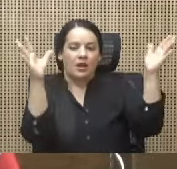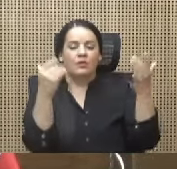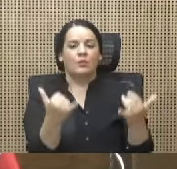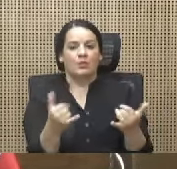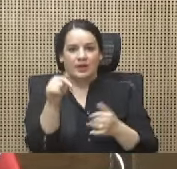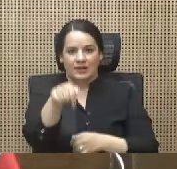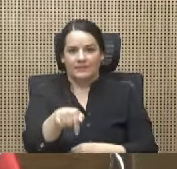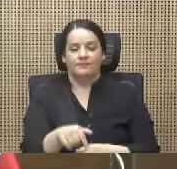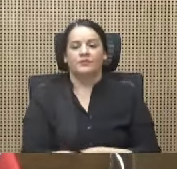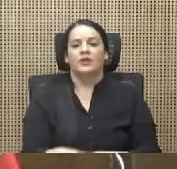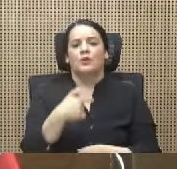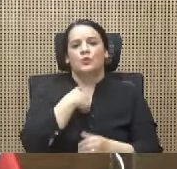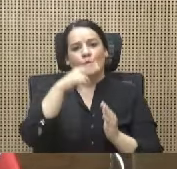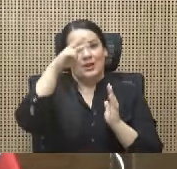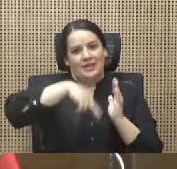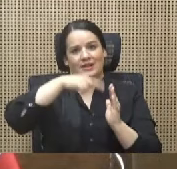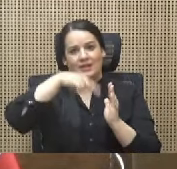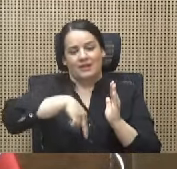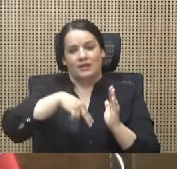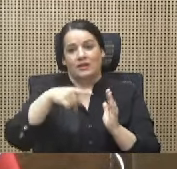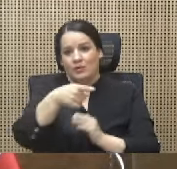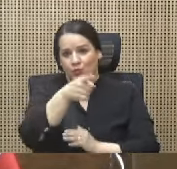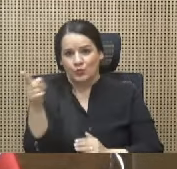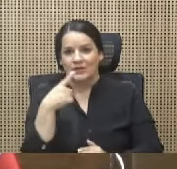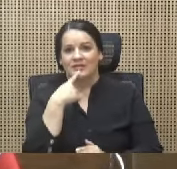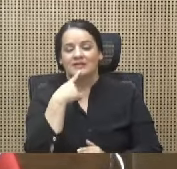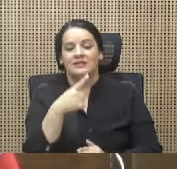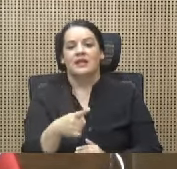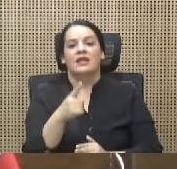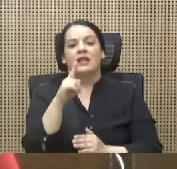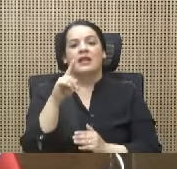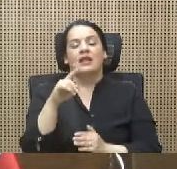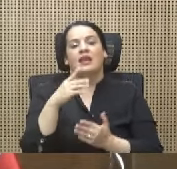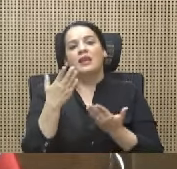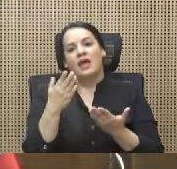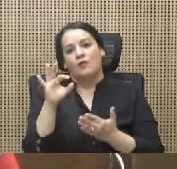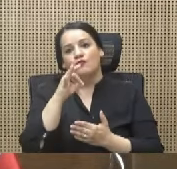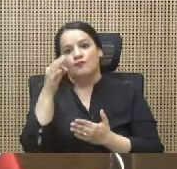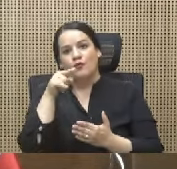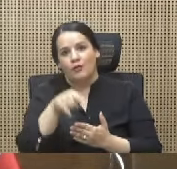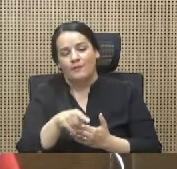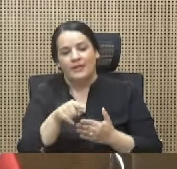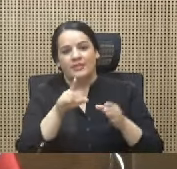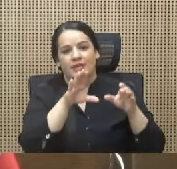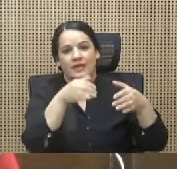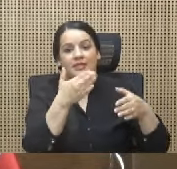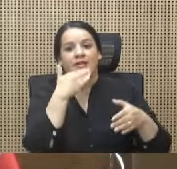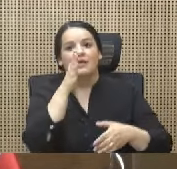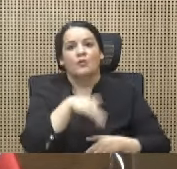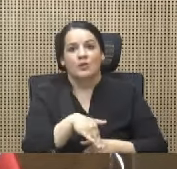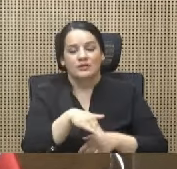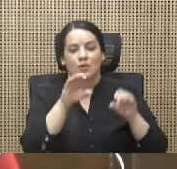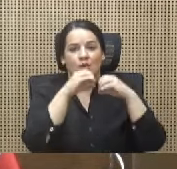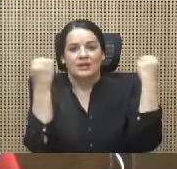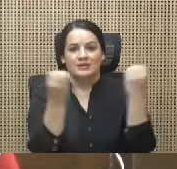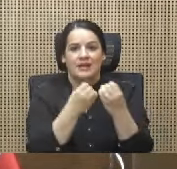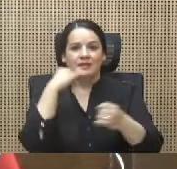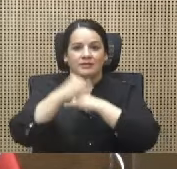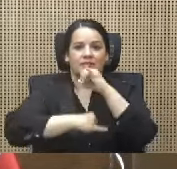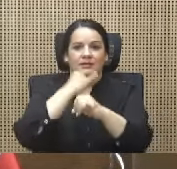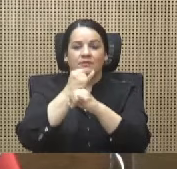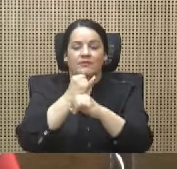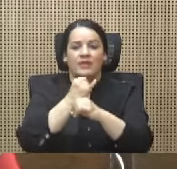leí a ustedes lo que dice, es la modalidad de crimen delincuencia organizada transnacional en la